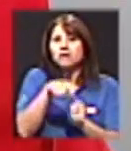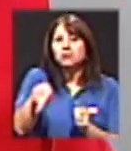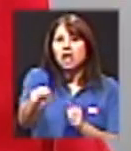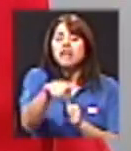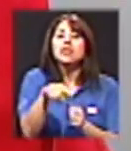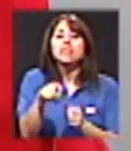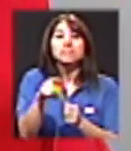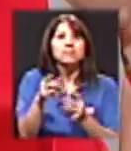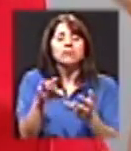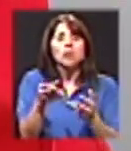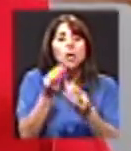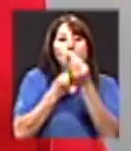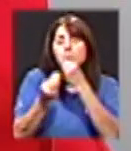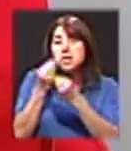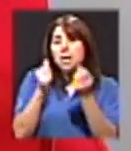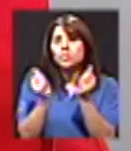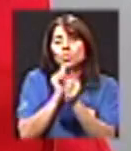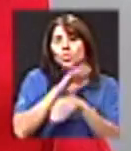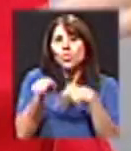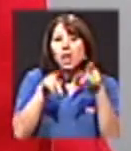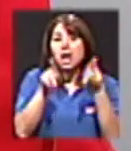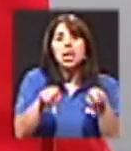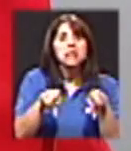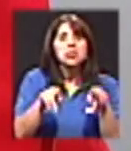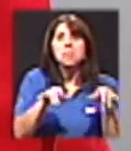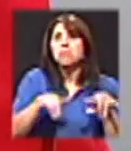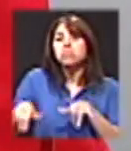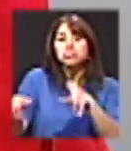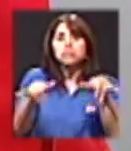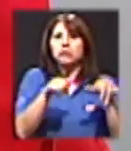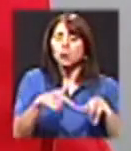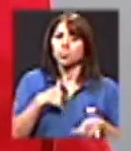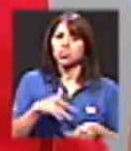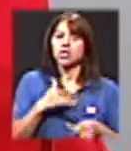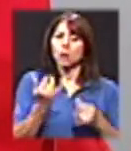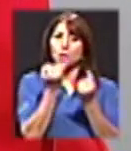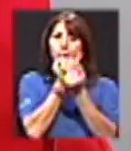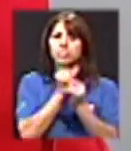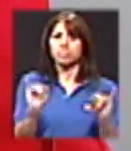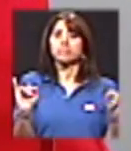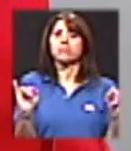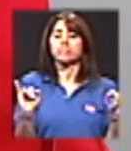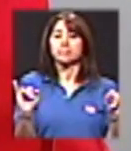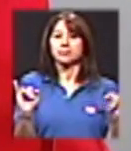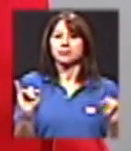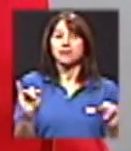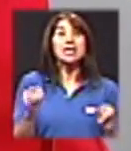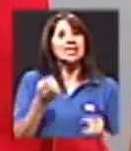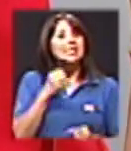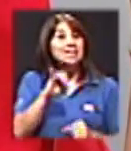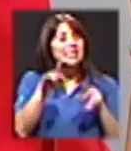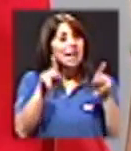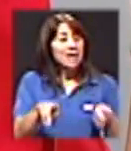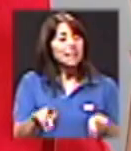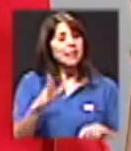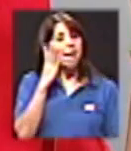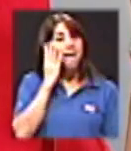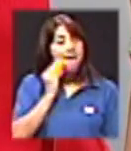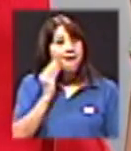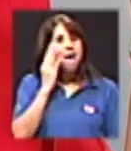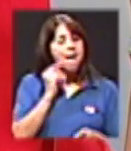digamos, también todas esas vivencias lo hacen uno como muy independiente. Yo pienso que si la gente tiene experiencias,